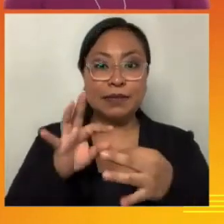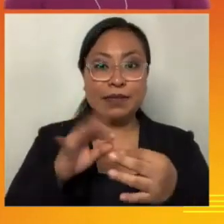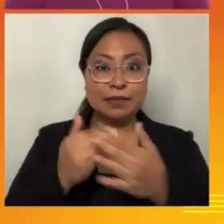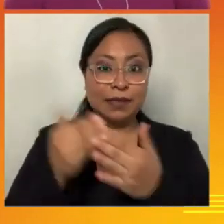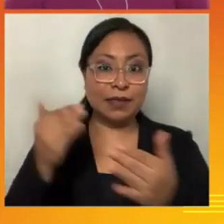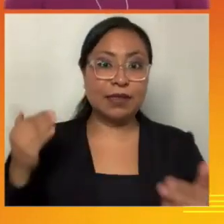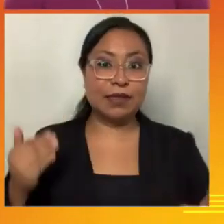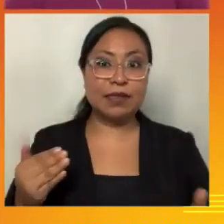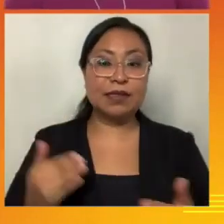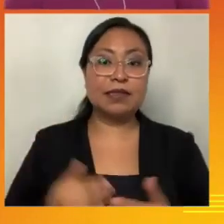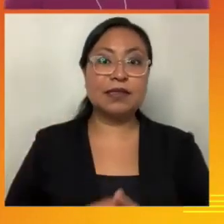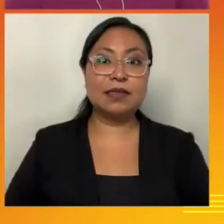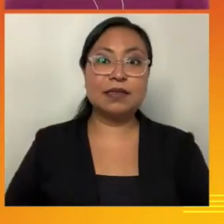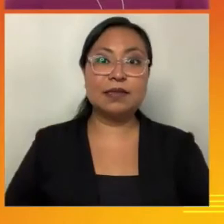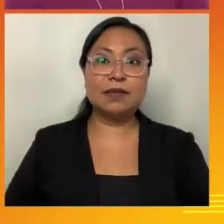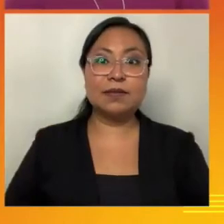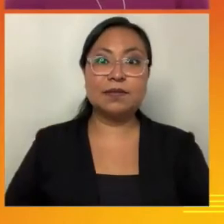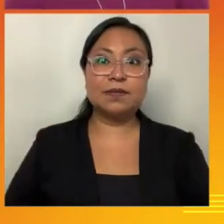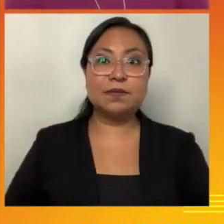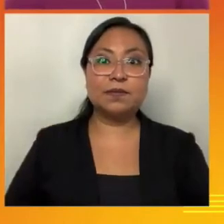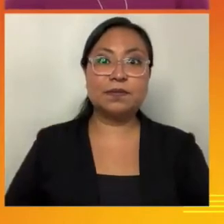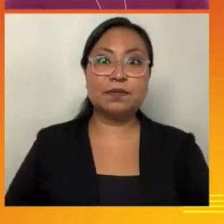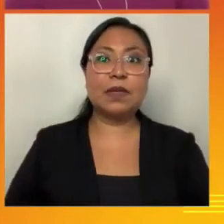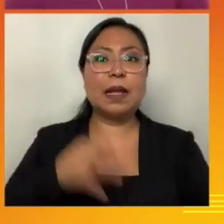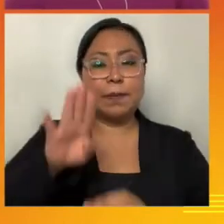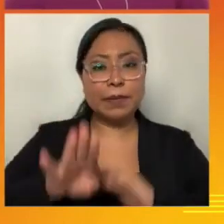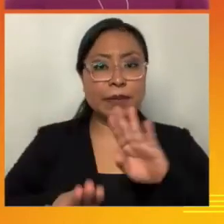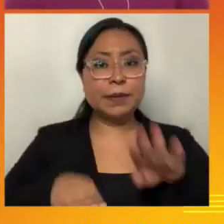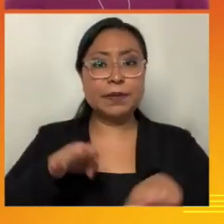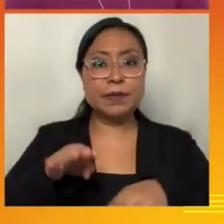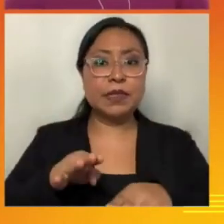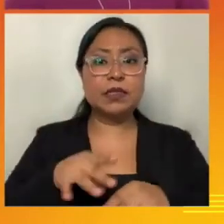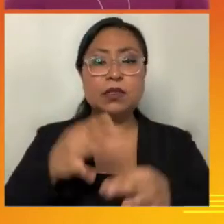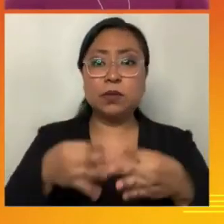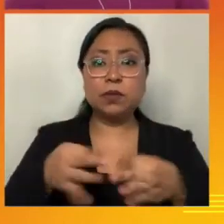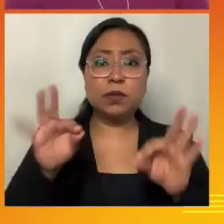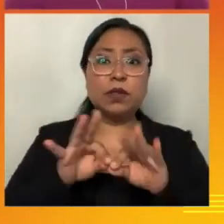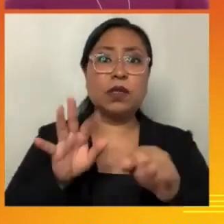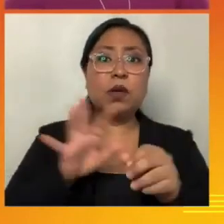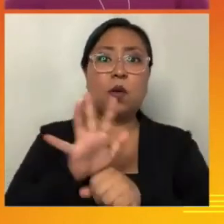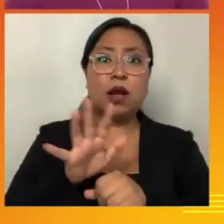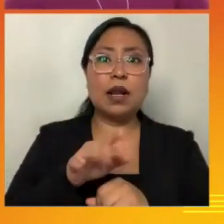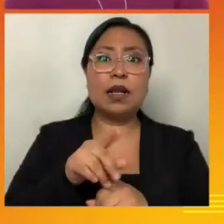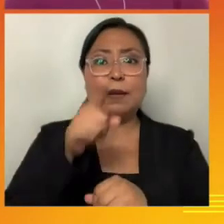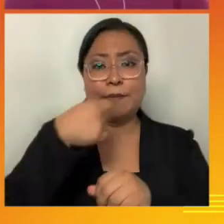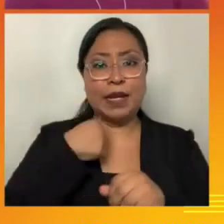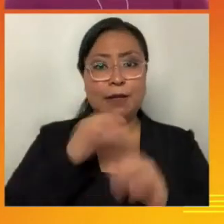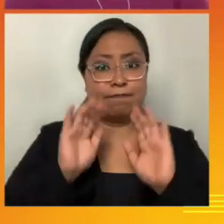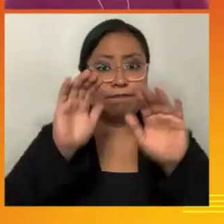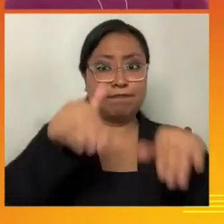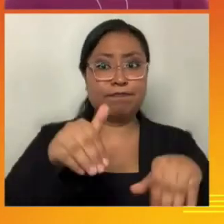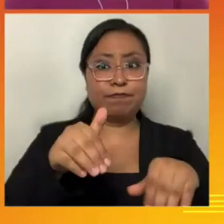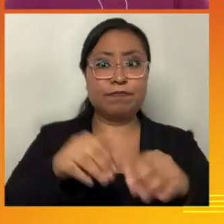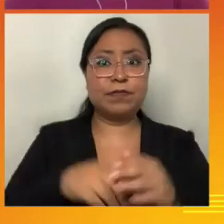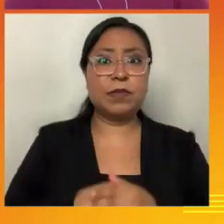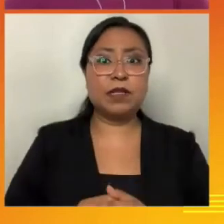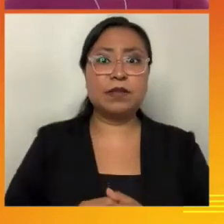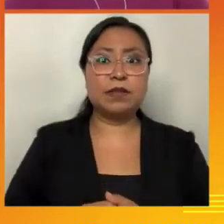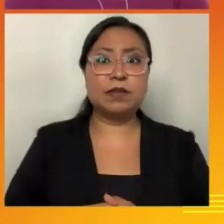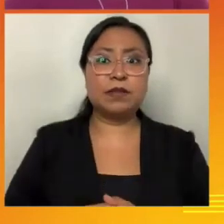el primer paso para poder inscribirse y obtener cualquiera de estos servicios,